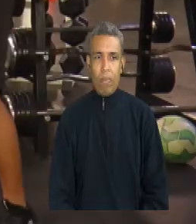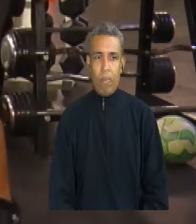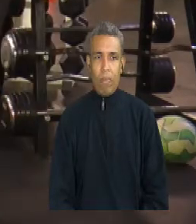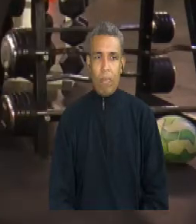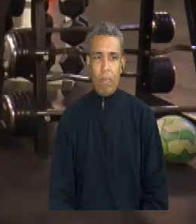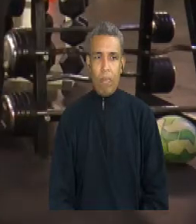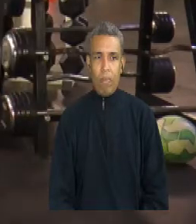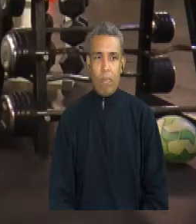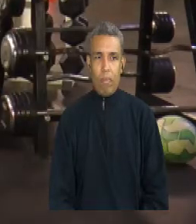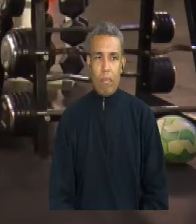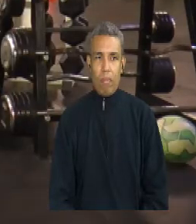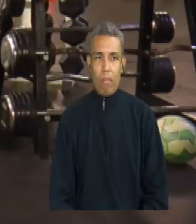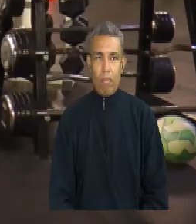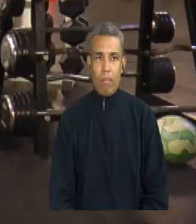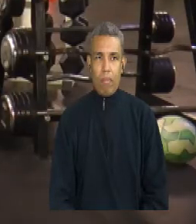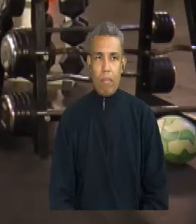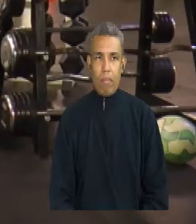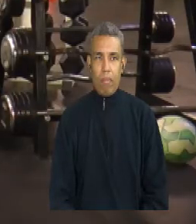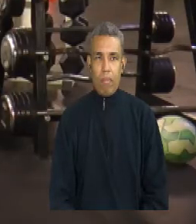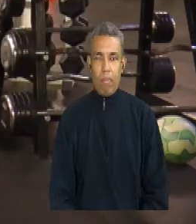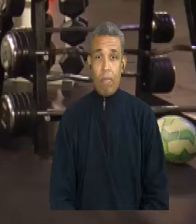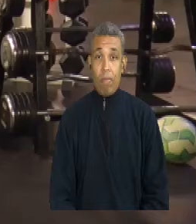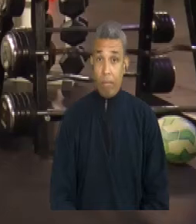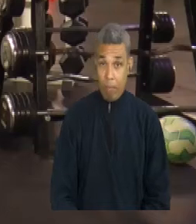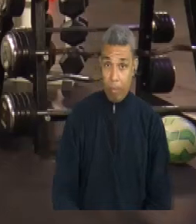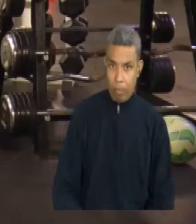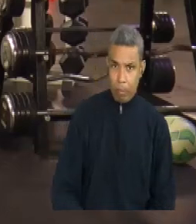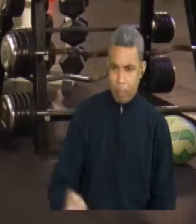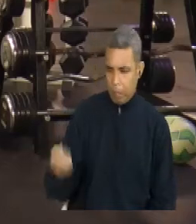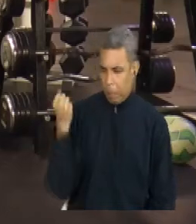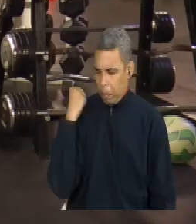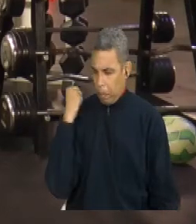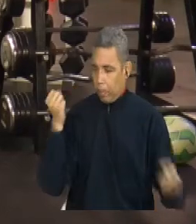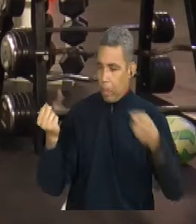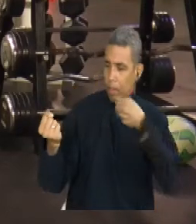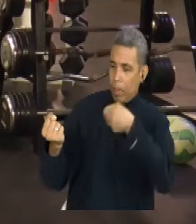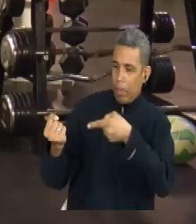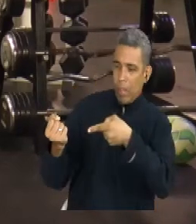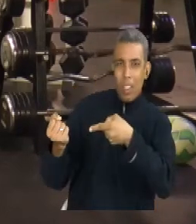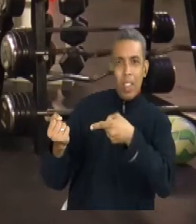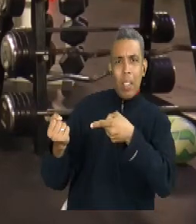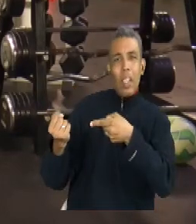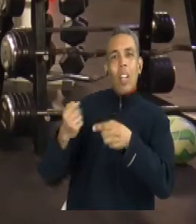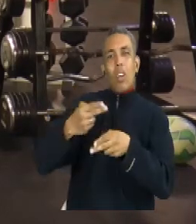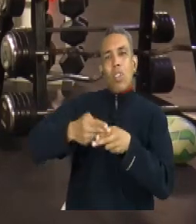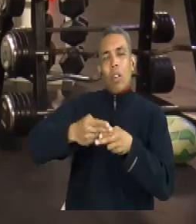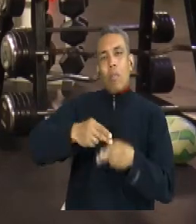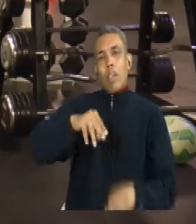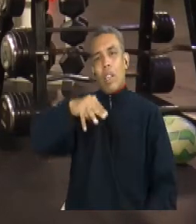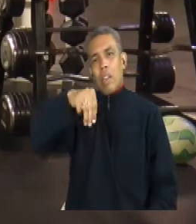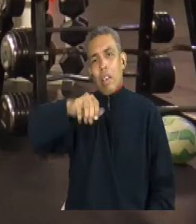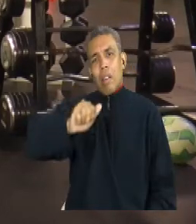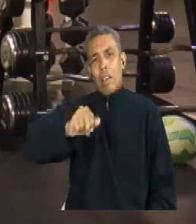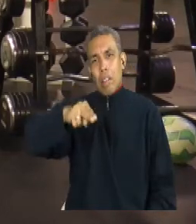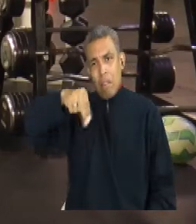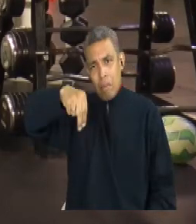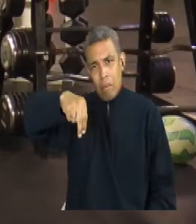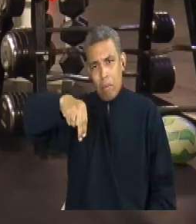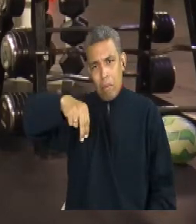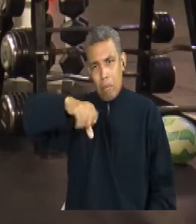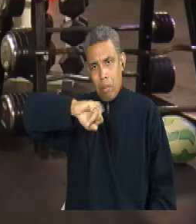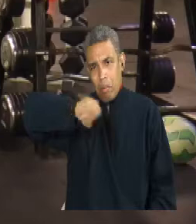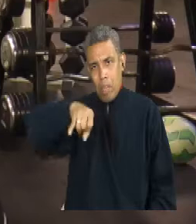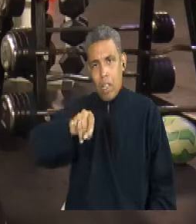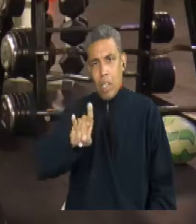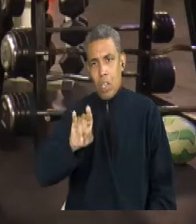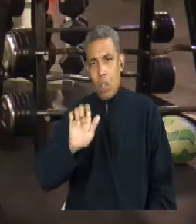¿sí? Allá en sus casas ustedes pueden tomar 2 tarritos y los pueden llenar de arena y con esto se empiezan a ayudar a los